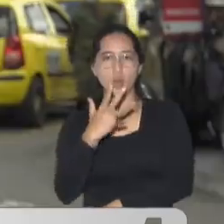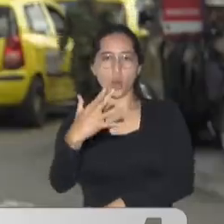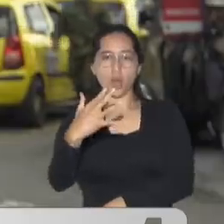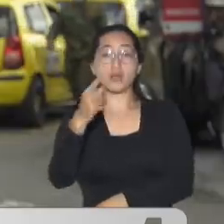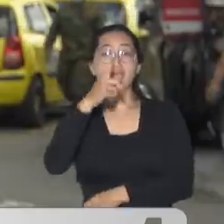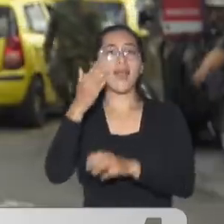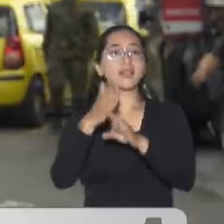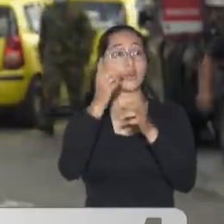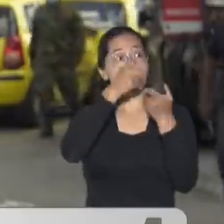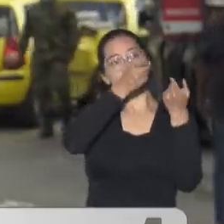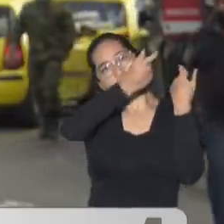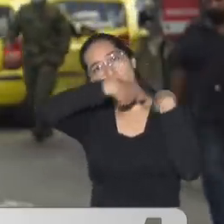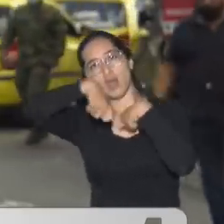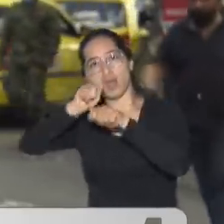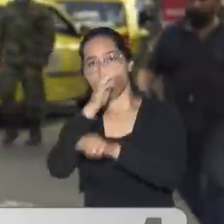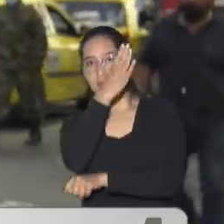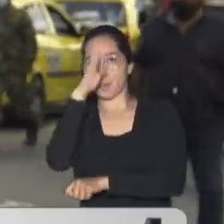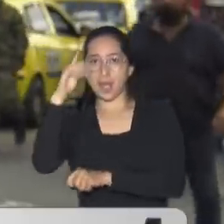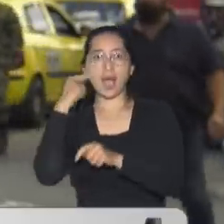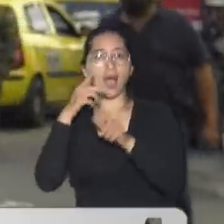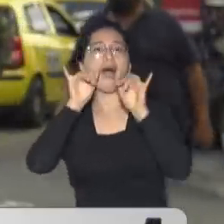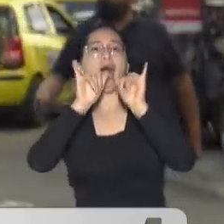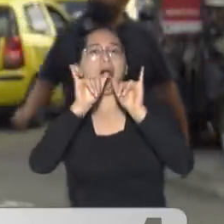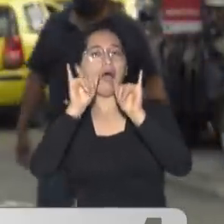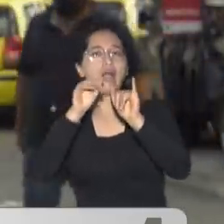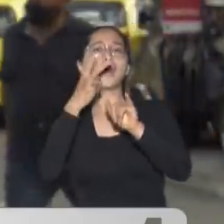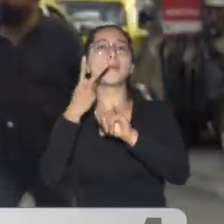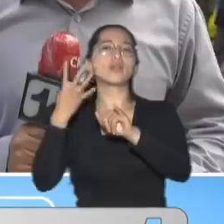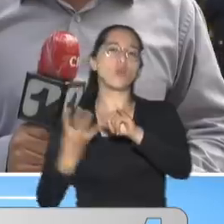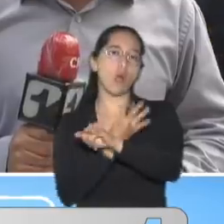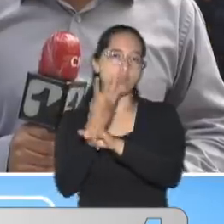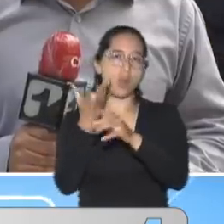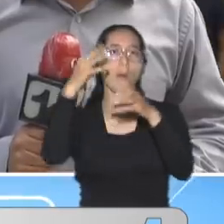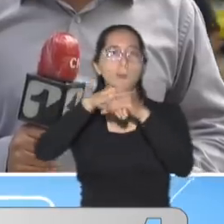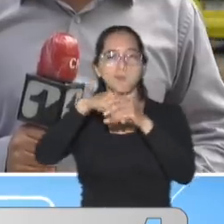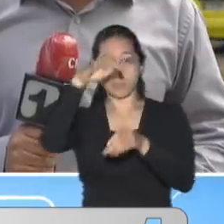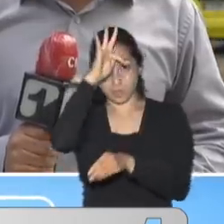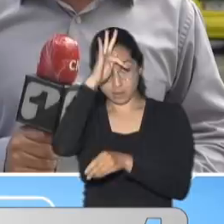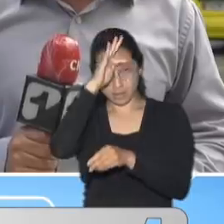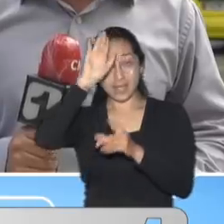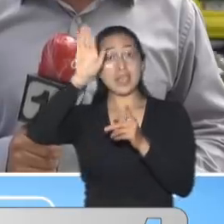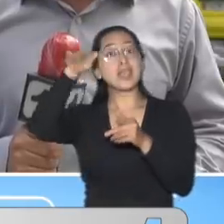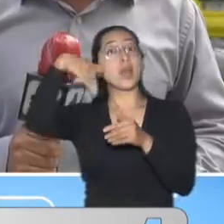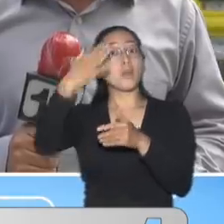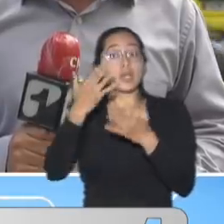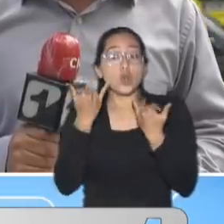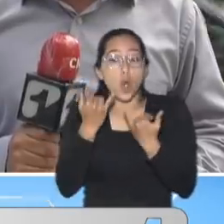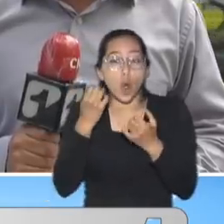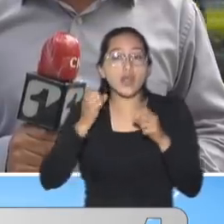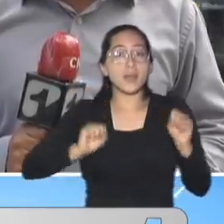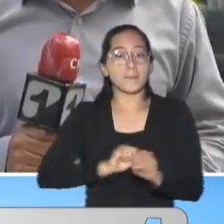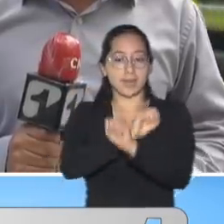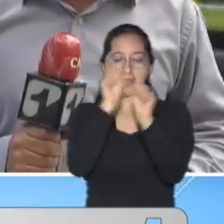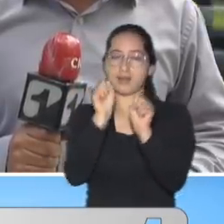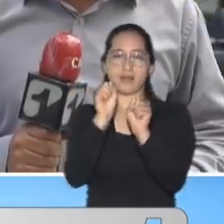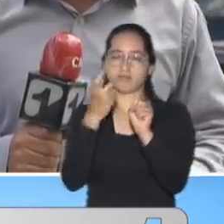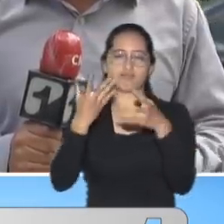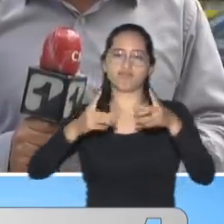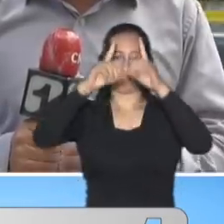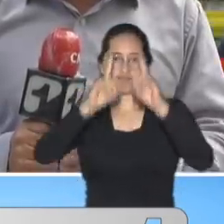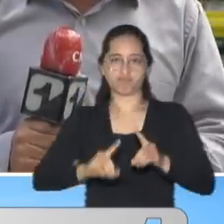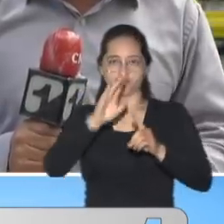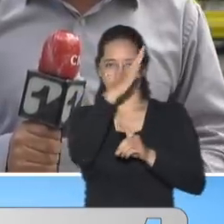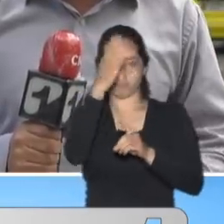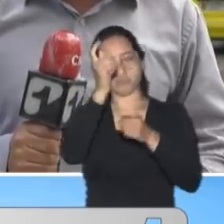a Barranquilla, donde fue hospitalizado durante unas 24 horas y finalmente esta mañana los médicos decidieron trasladarlo a Bogotá,